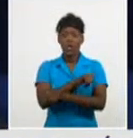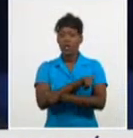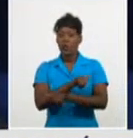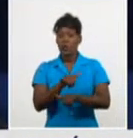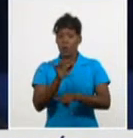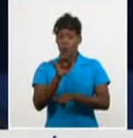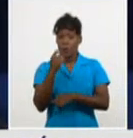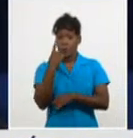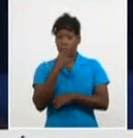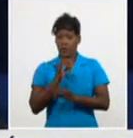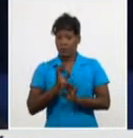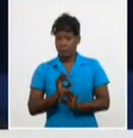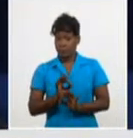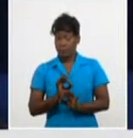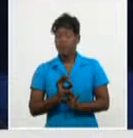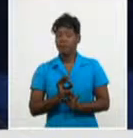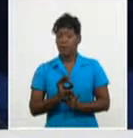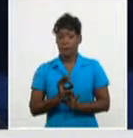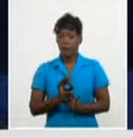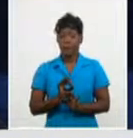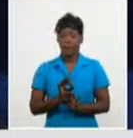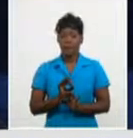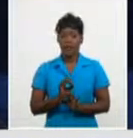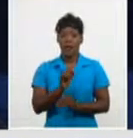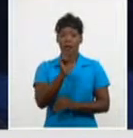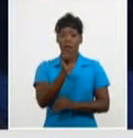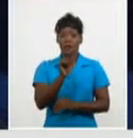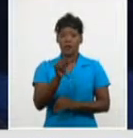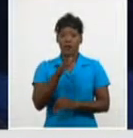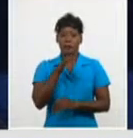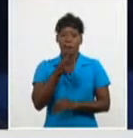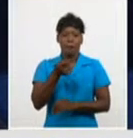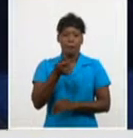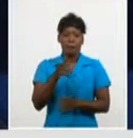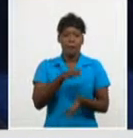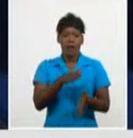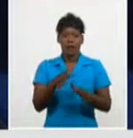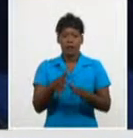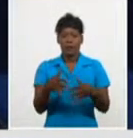país. Bueno, parecido, lo que pasa es que